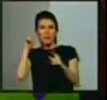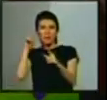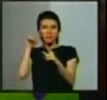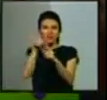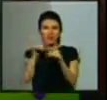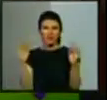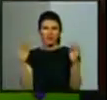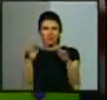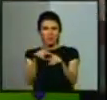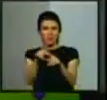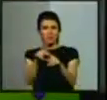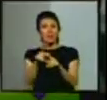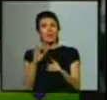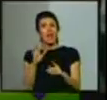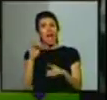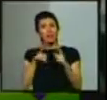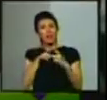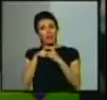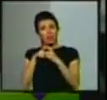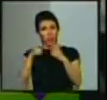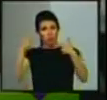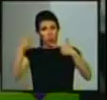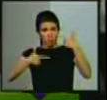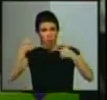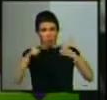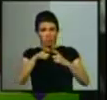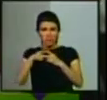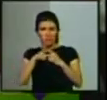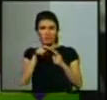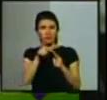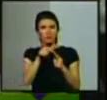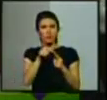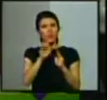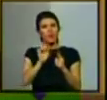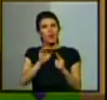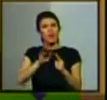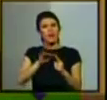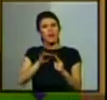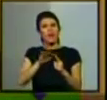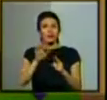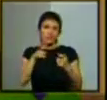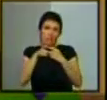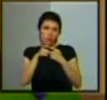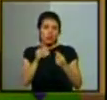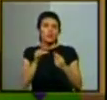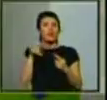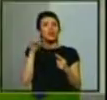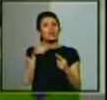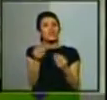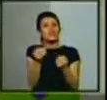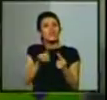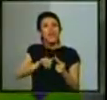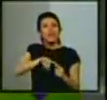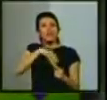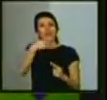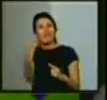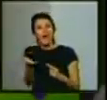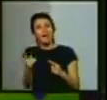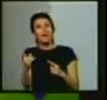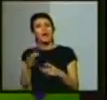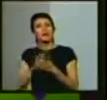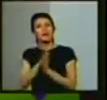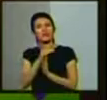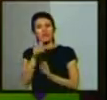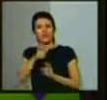las discusiones en el ámbito político tienen que dar origen, no obstante que esas discusiones, a un proceso de convergencia mucho más